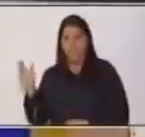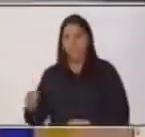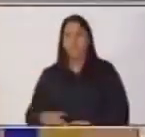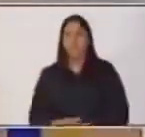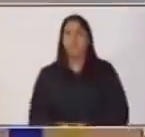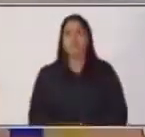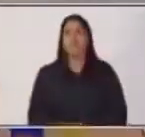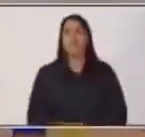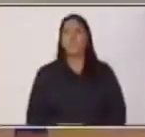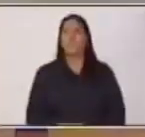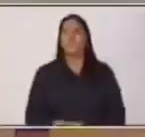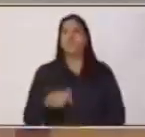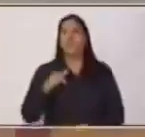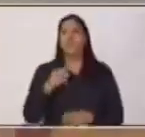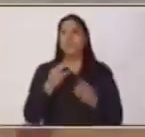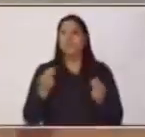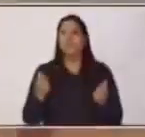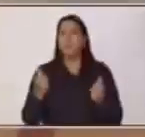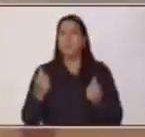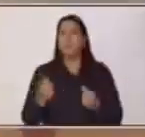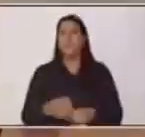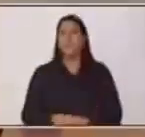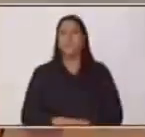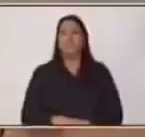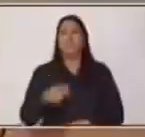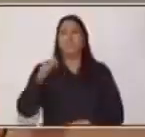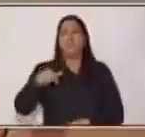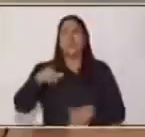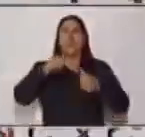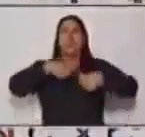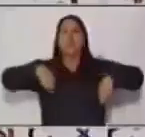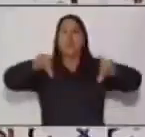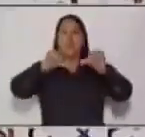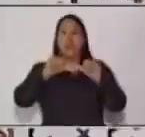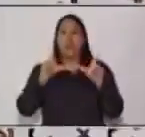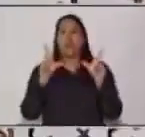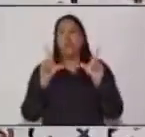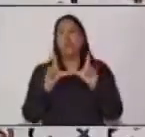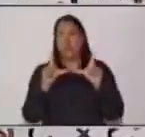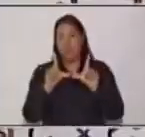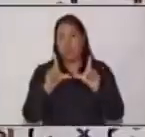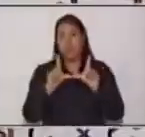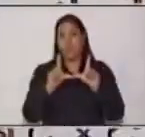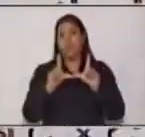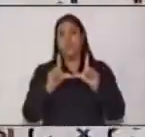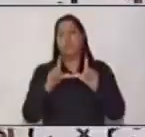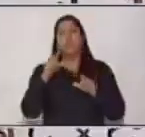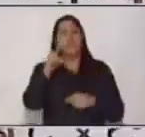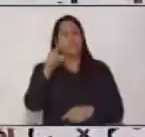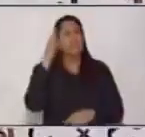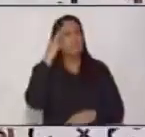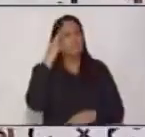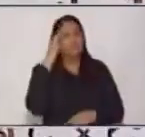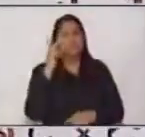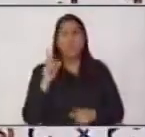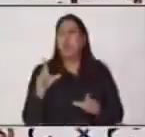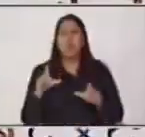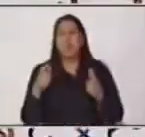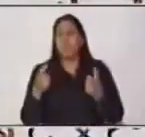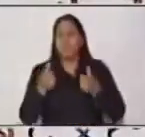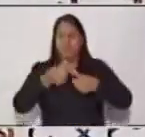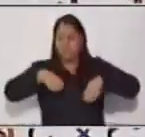El área de un cuadrado. ¿Recuerdas que para calcular el área de un cuadrado